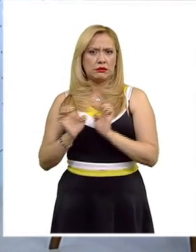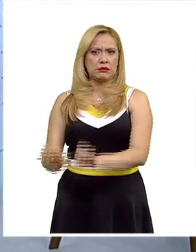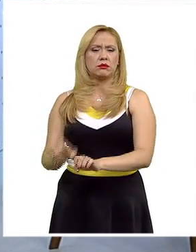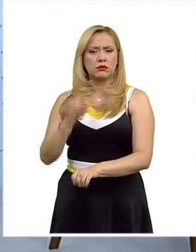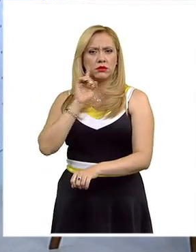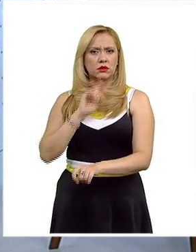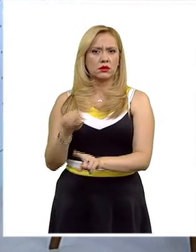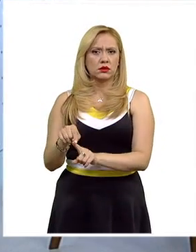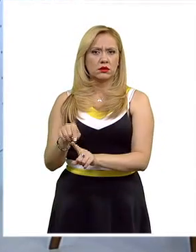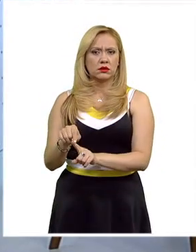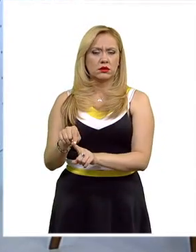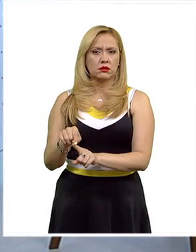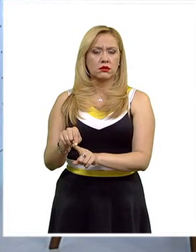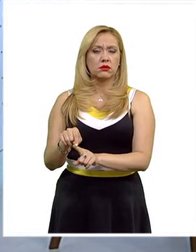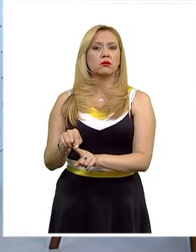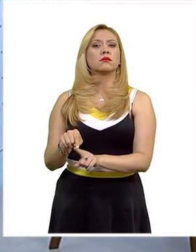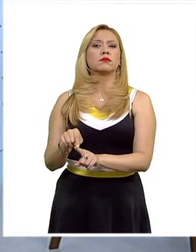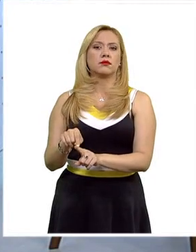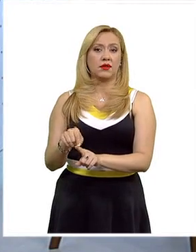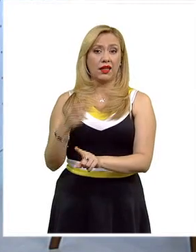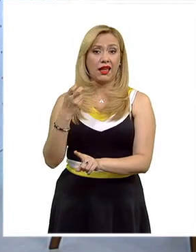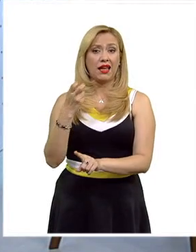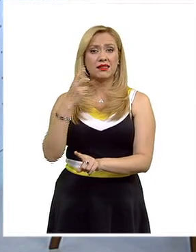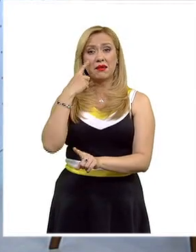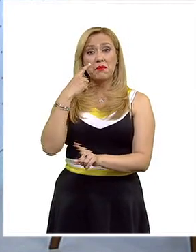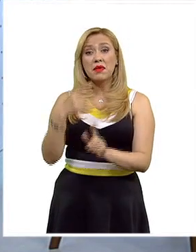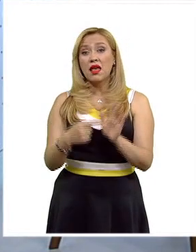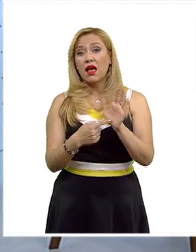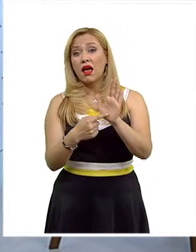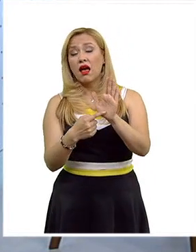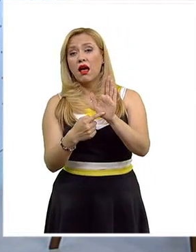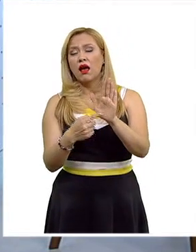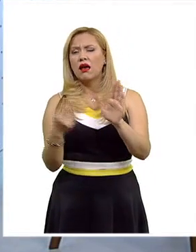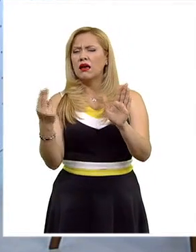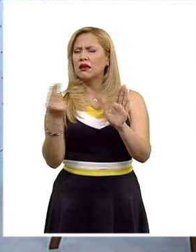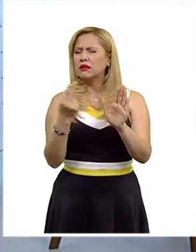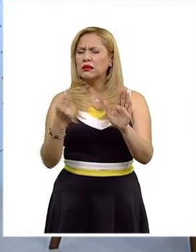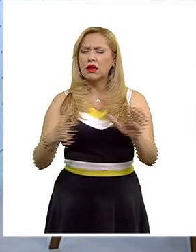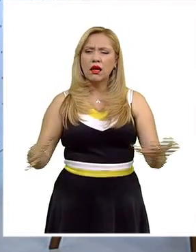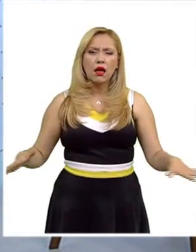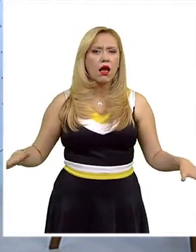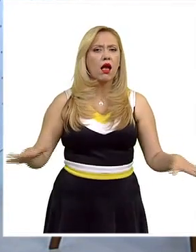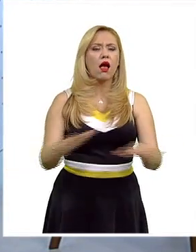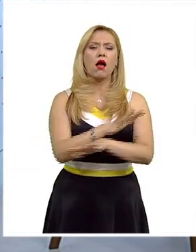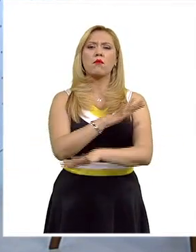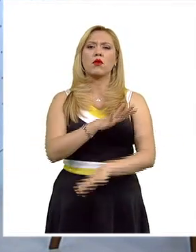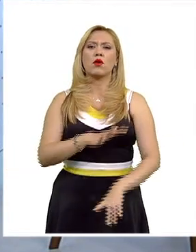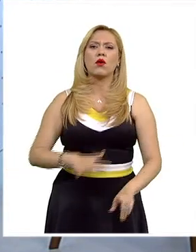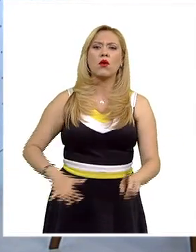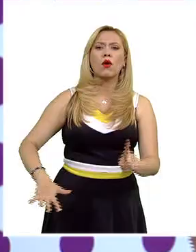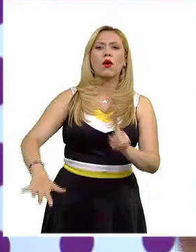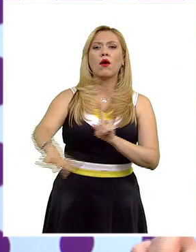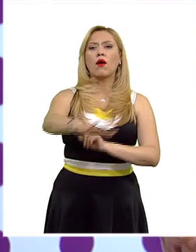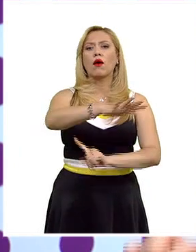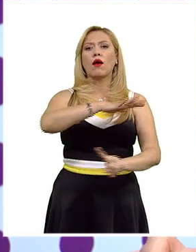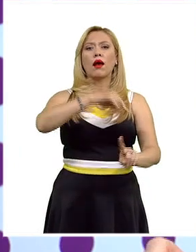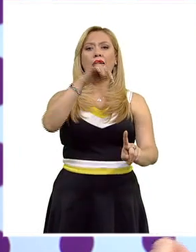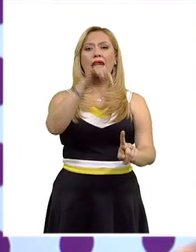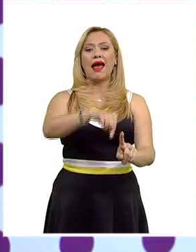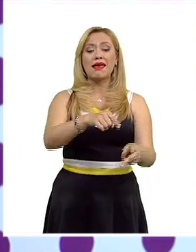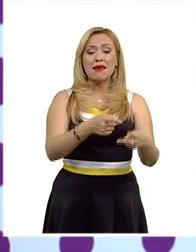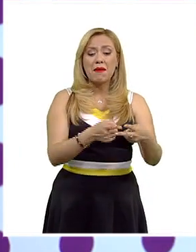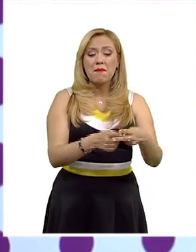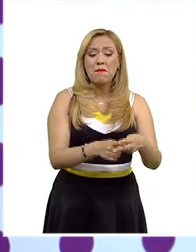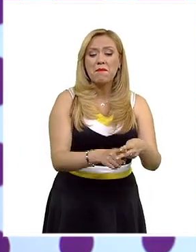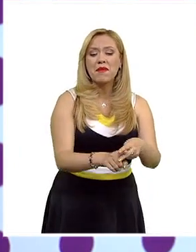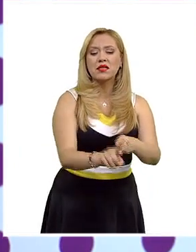Algodonero puso de relieve lo importante que es transformar los contextos que propician la discriminación